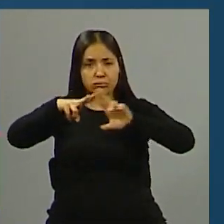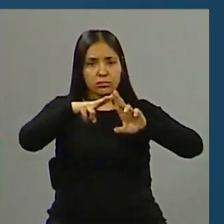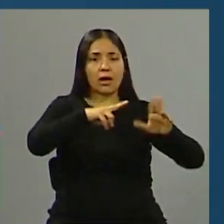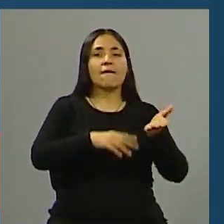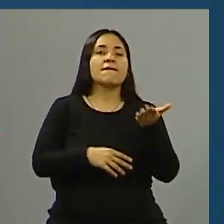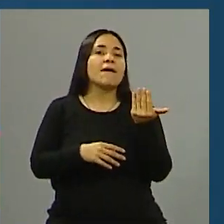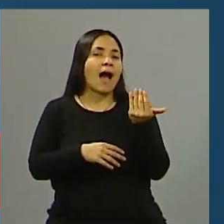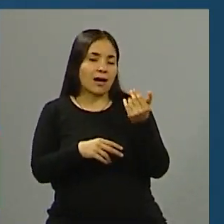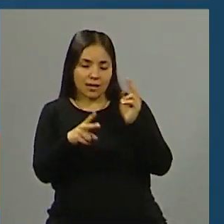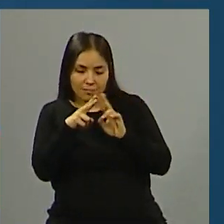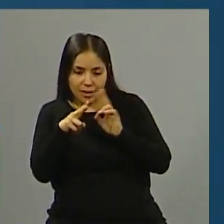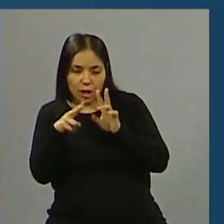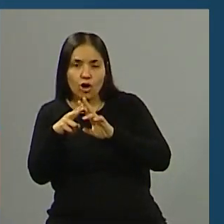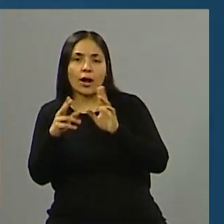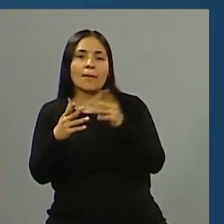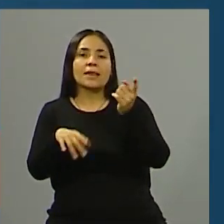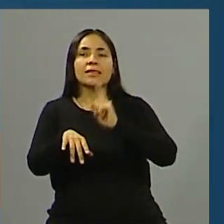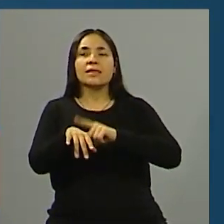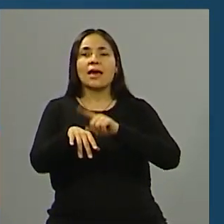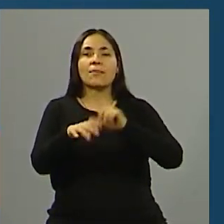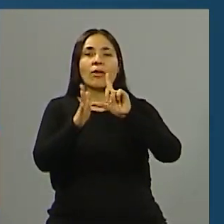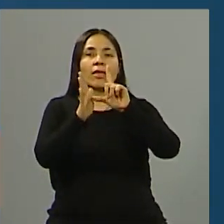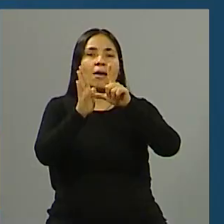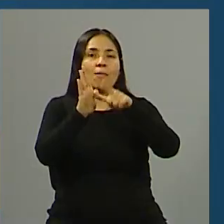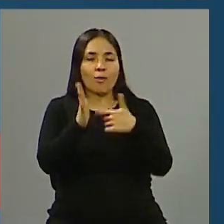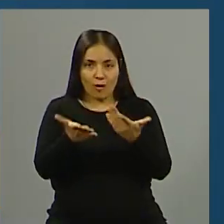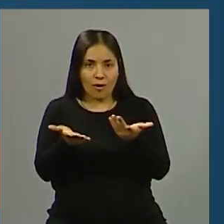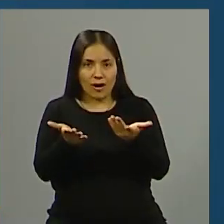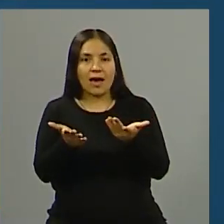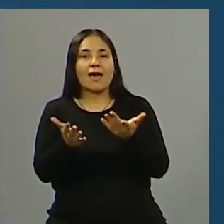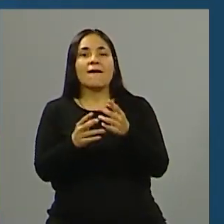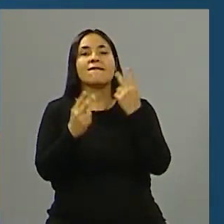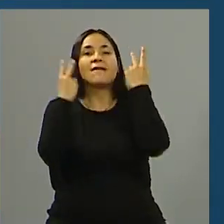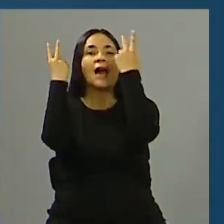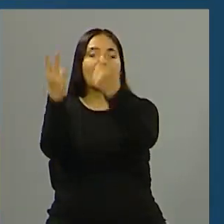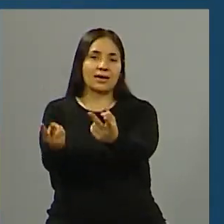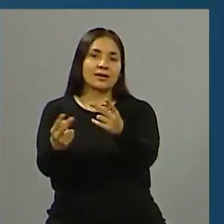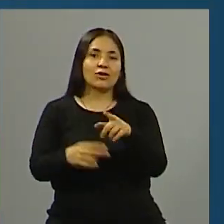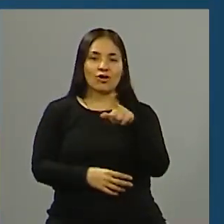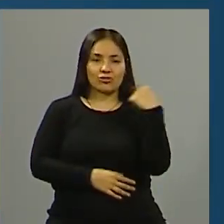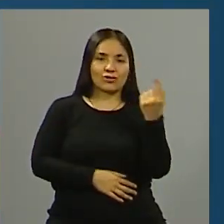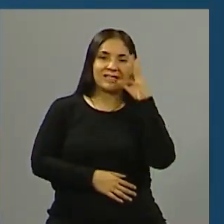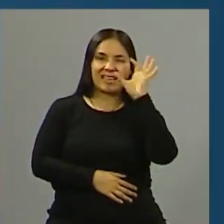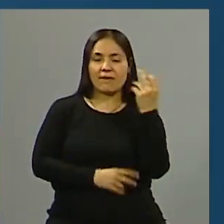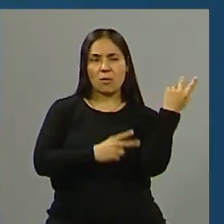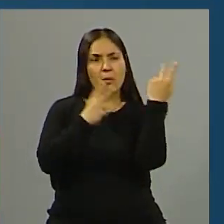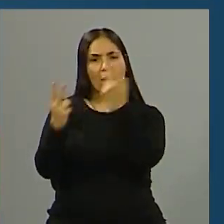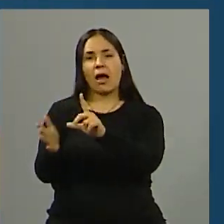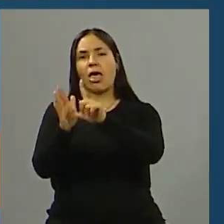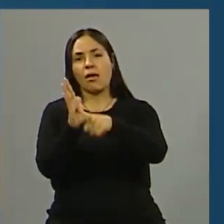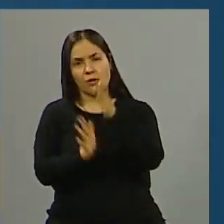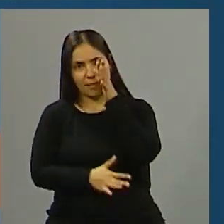mucho por mejorar para poder mejorar el tiempo de viaje. No se nos escapa que el tiempo de viaje es excesivo, sí.